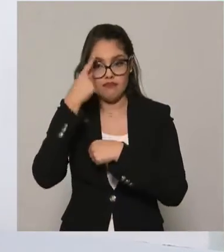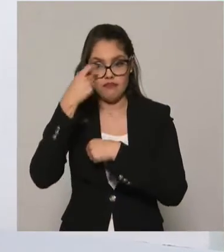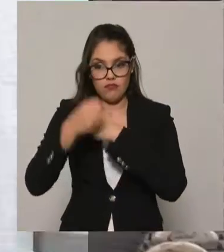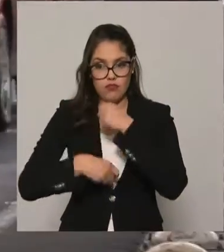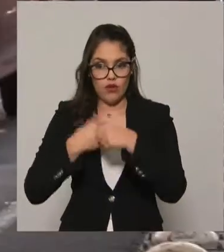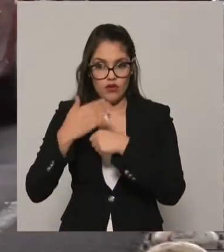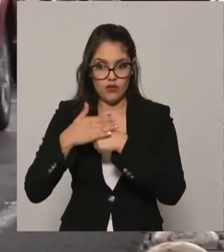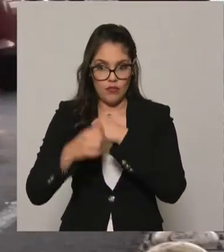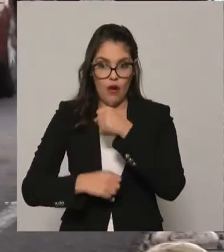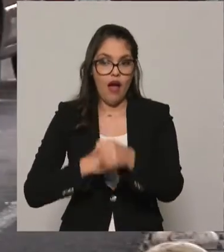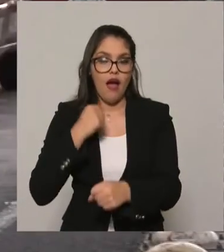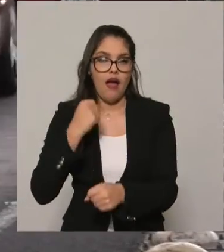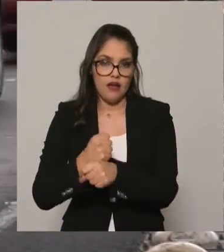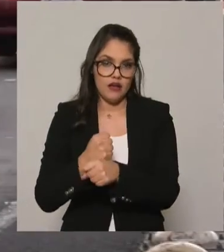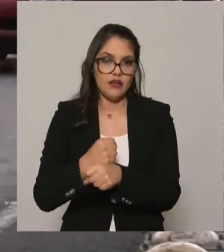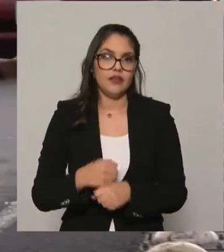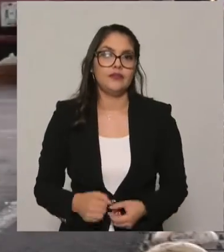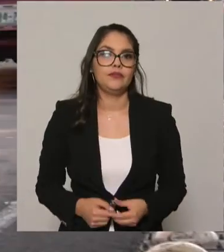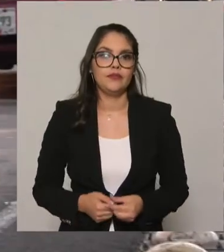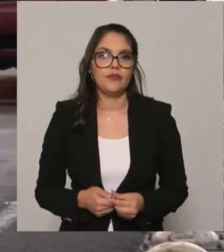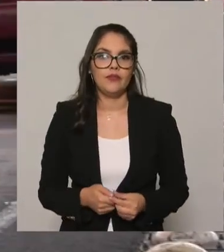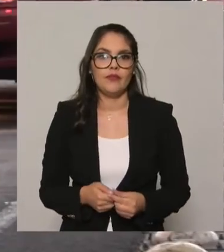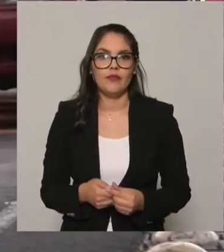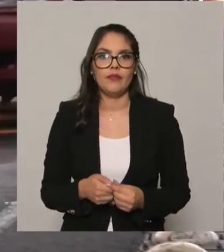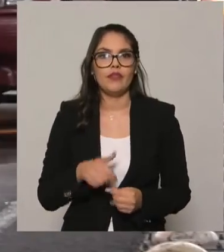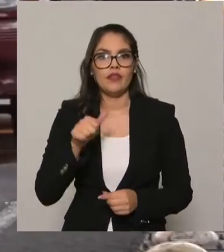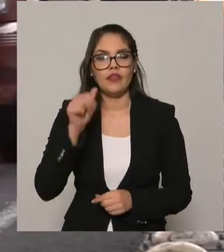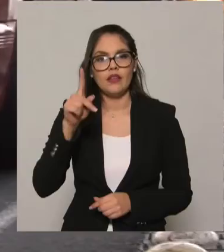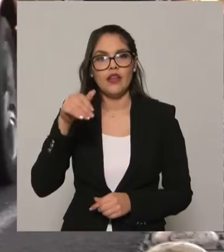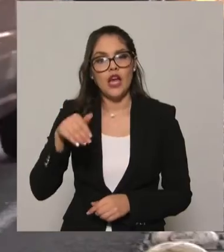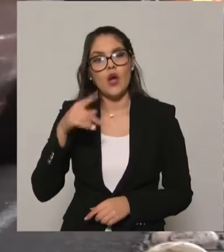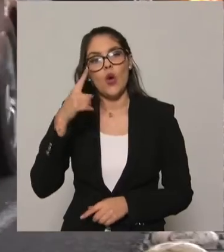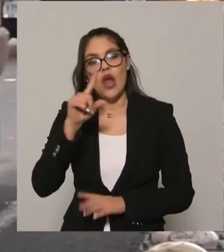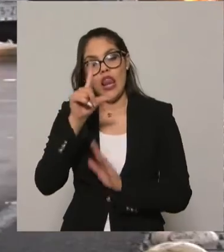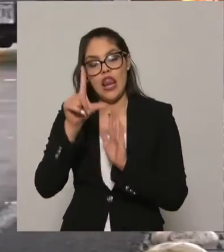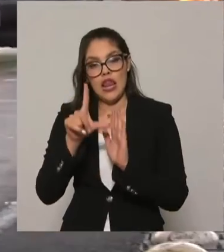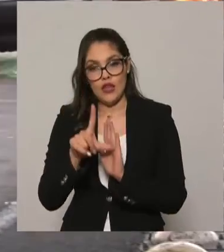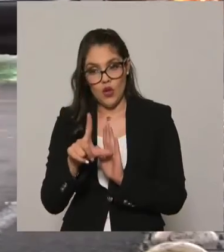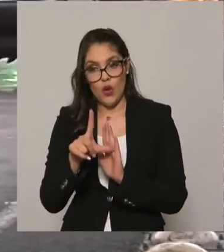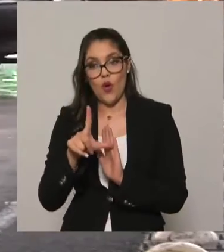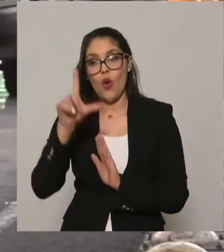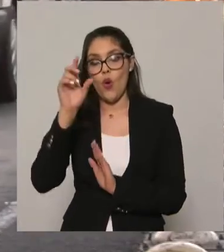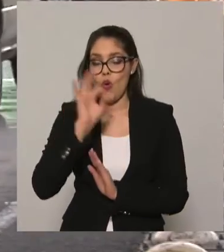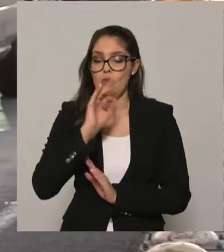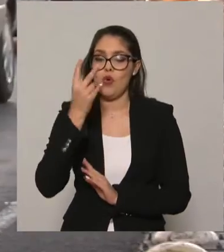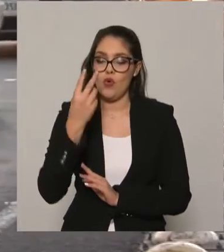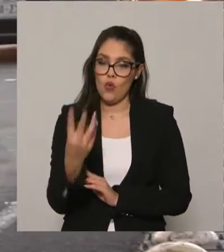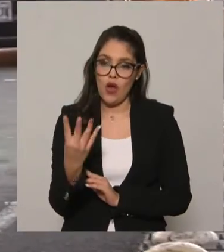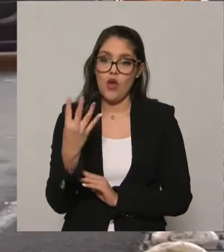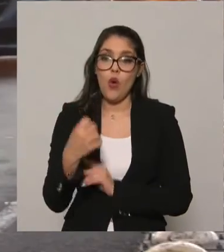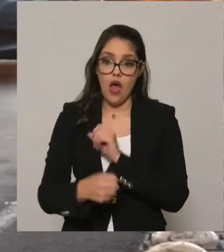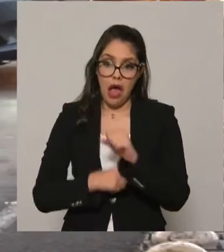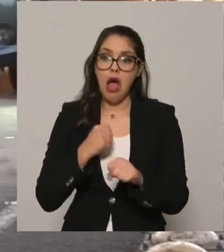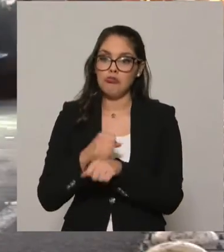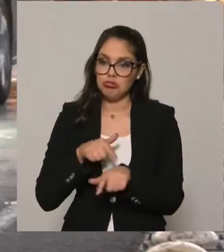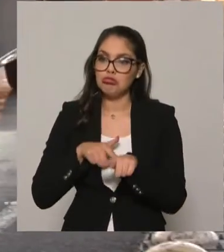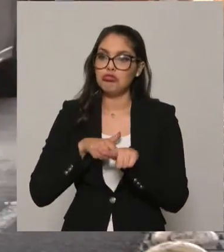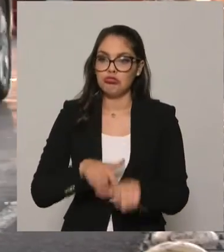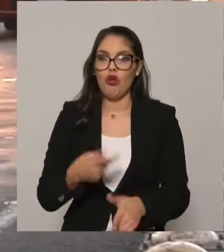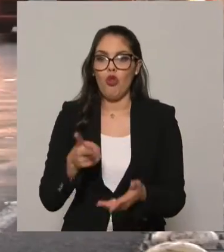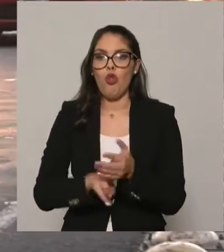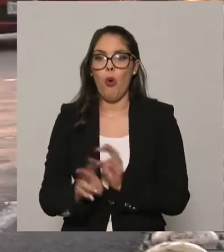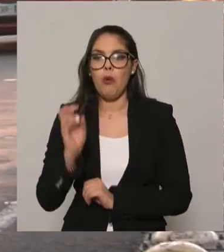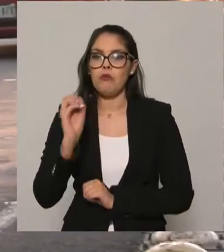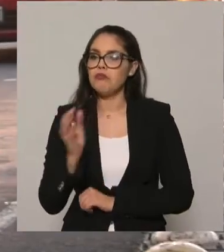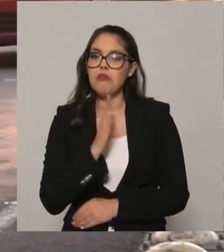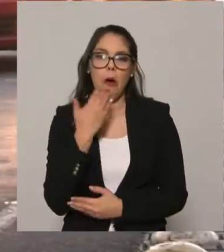rendimiento. 16 kilómetros por litro o más tendrán calcomanía .0 por 4 años. Menores de rendimiento